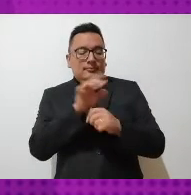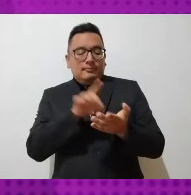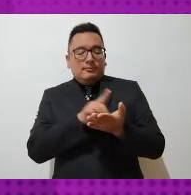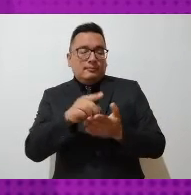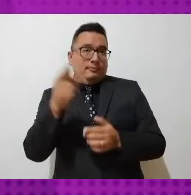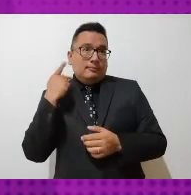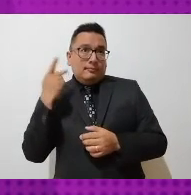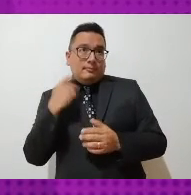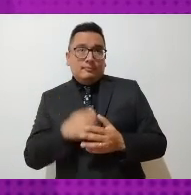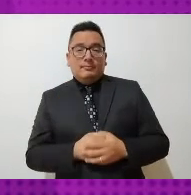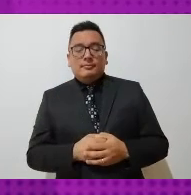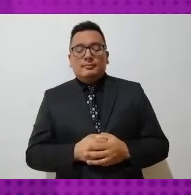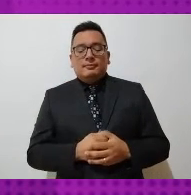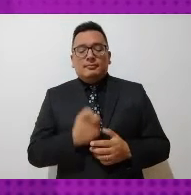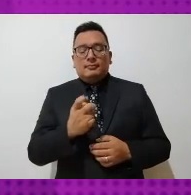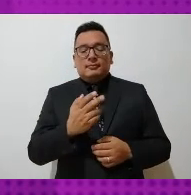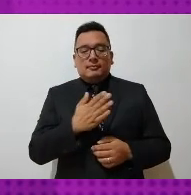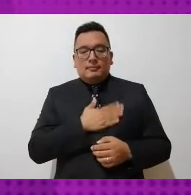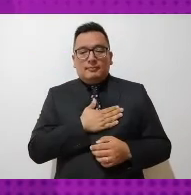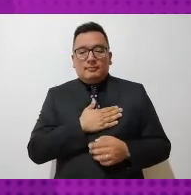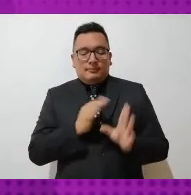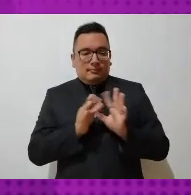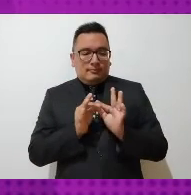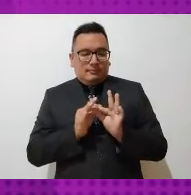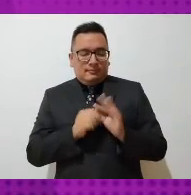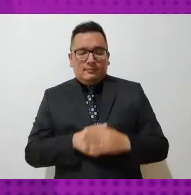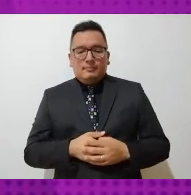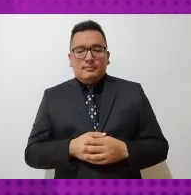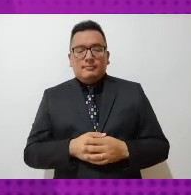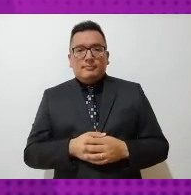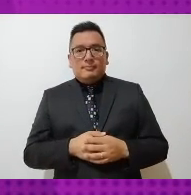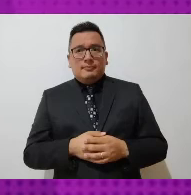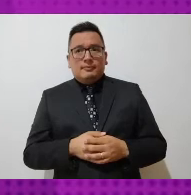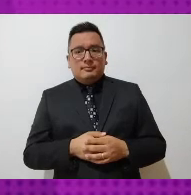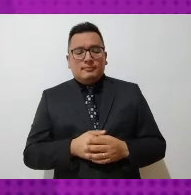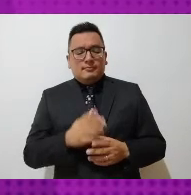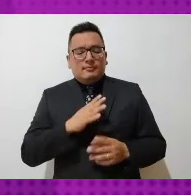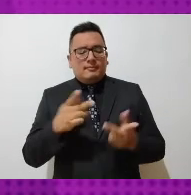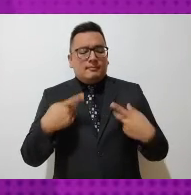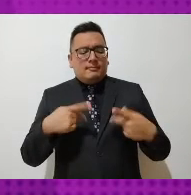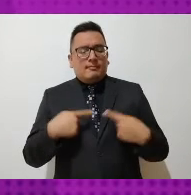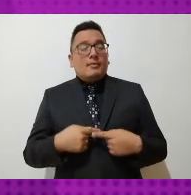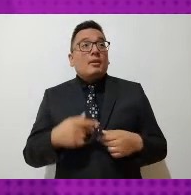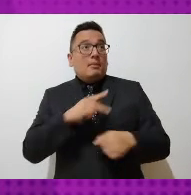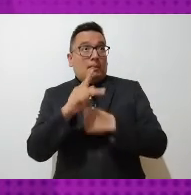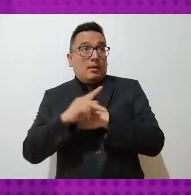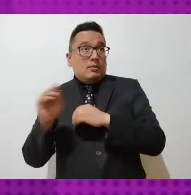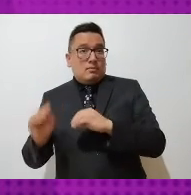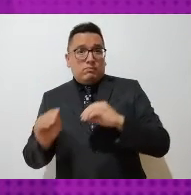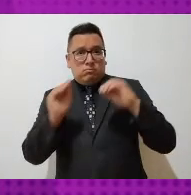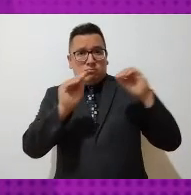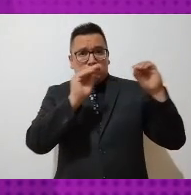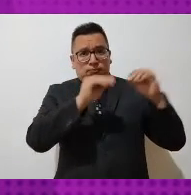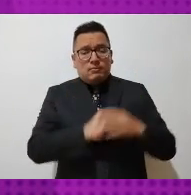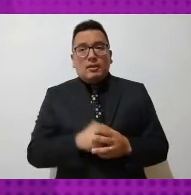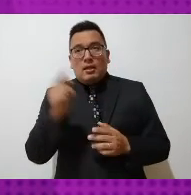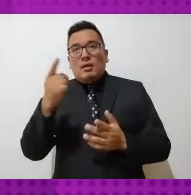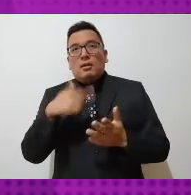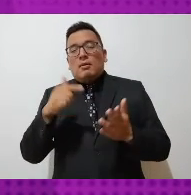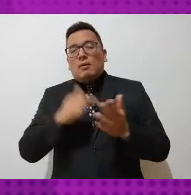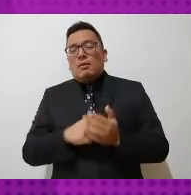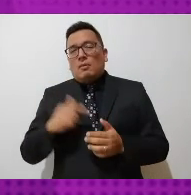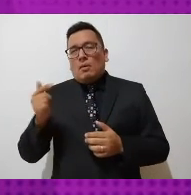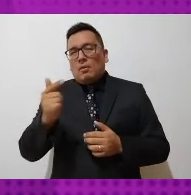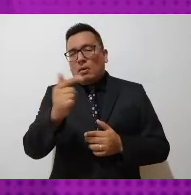derechos político-electorales, y lo vuelvo a decir, es con las personas migrantes, se ha dado en Guanajuato,